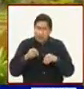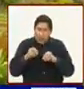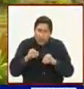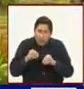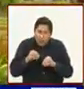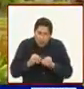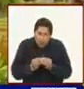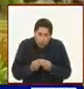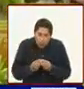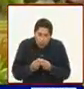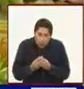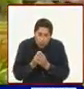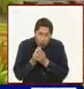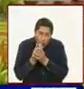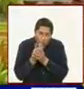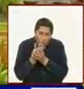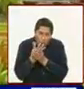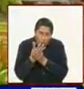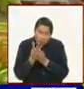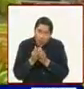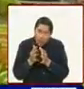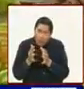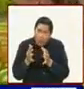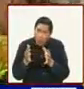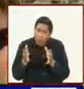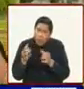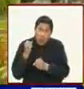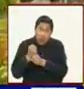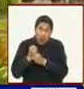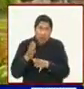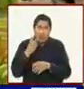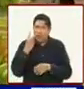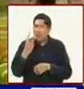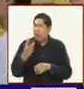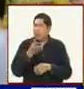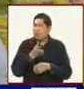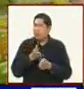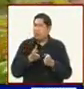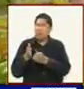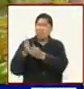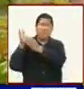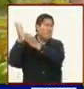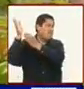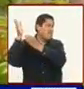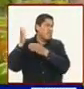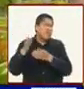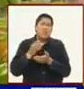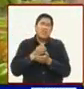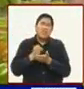criarla. Entonces, a un trabajador mío, que él las había visto en el camino entre